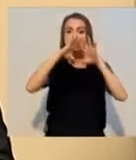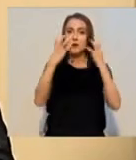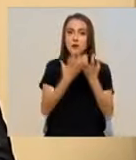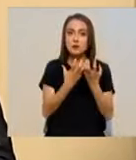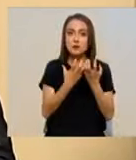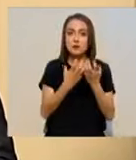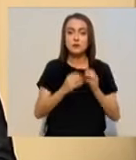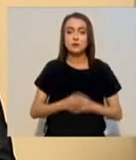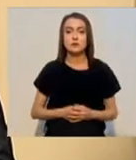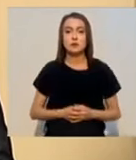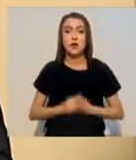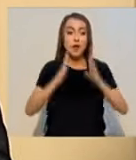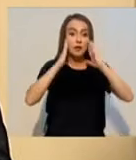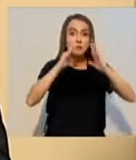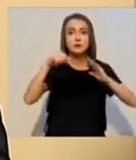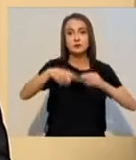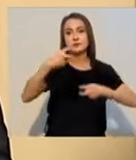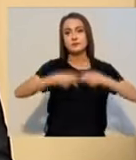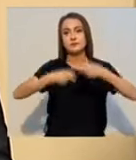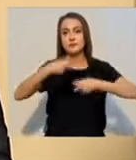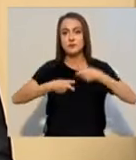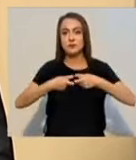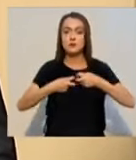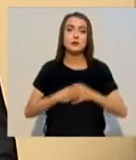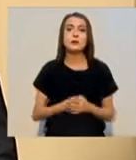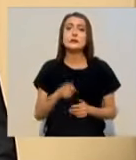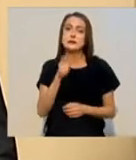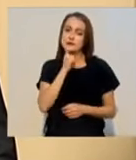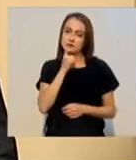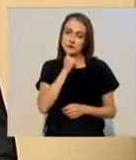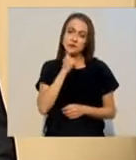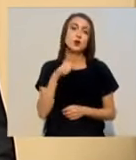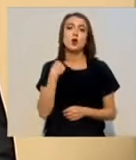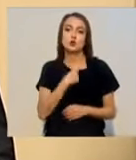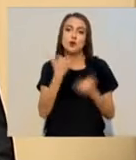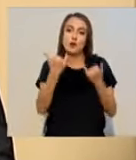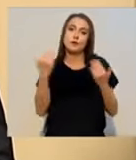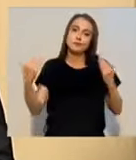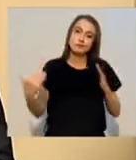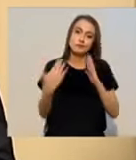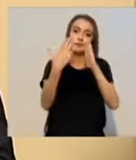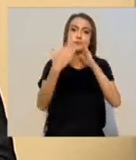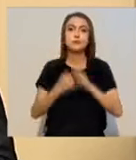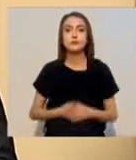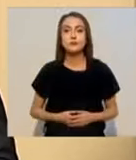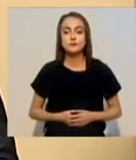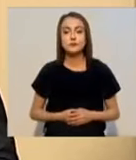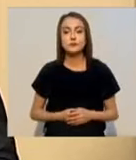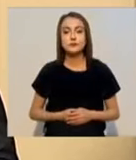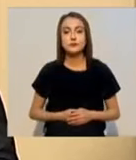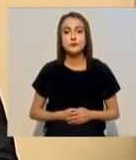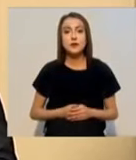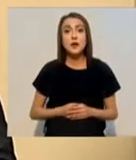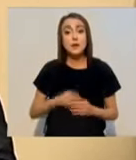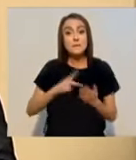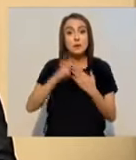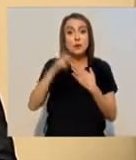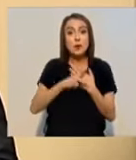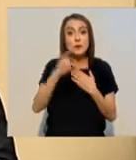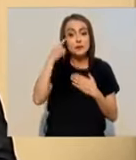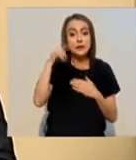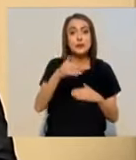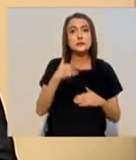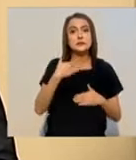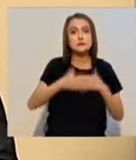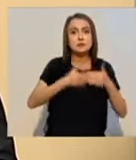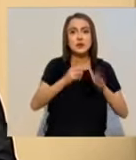la atención de esta crisis y de esta coyuntura tan difícil a la cual nos enfrentamos. El programa y el plan de